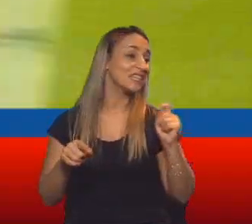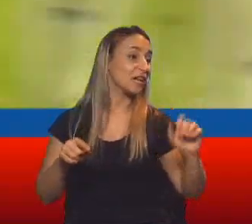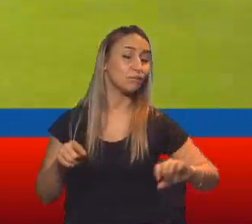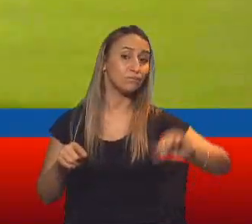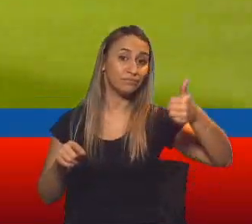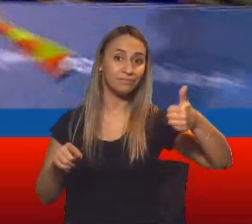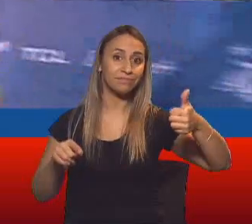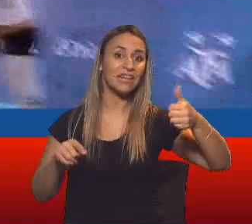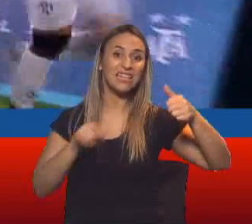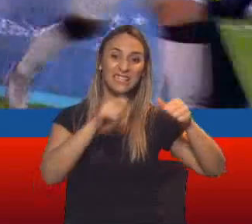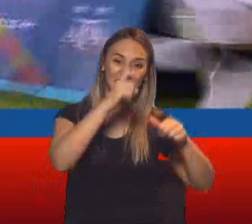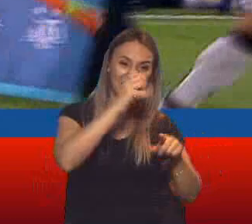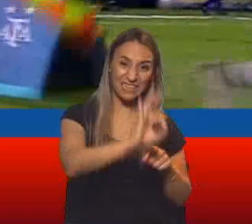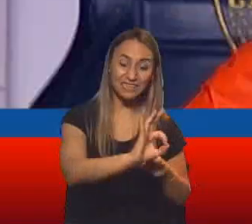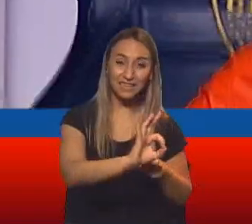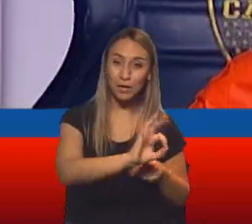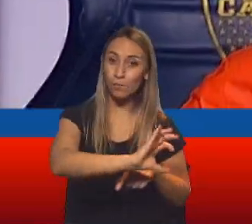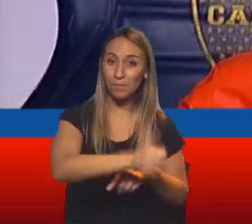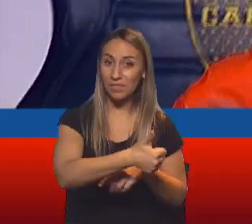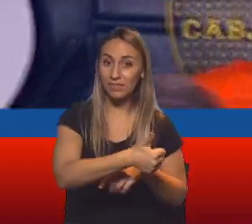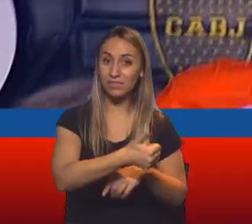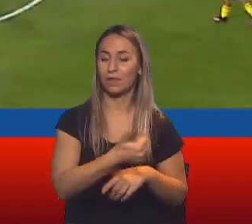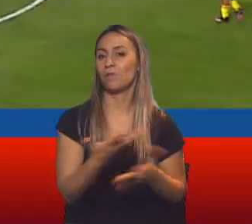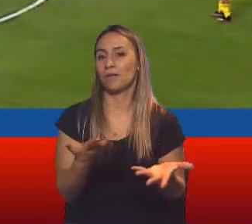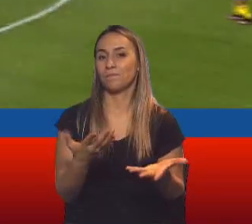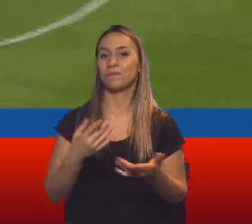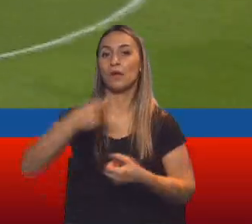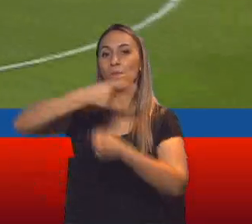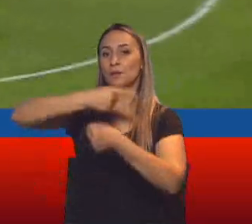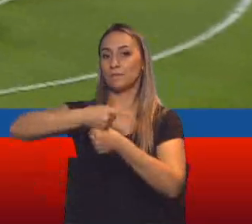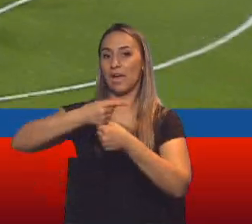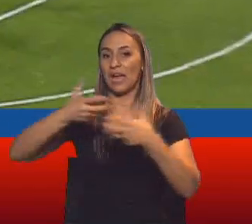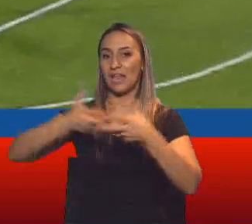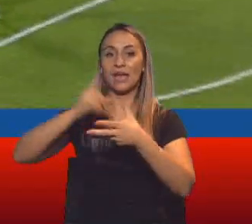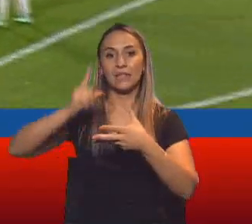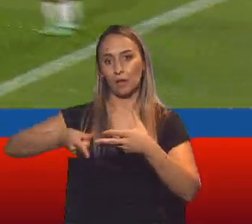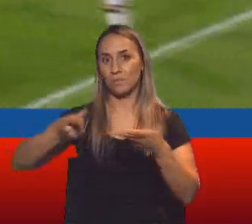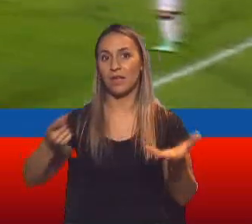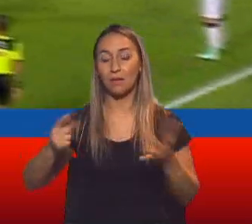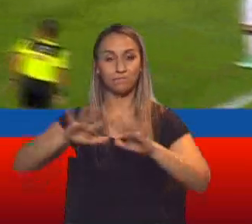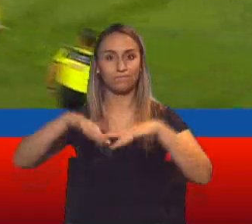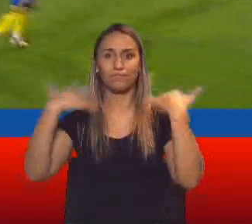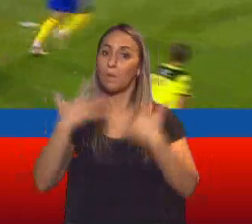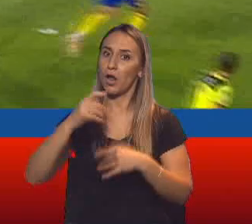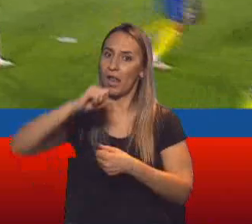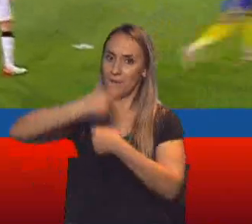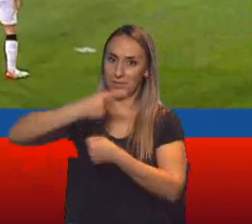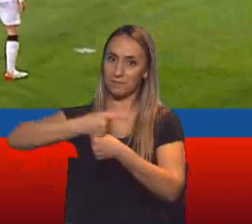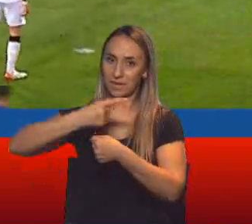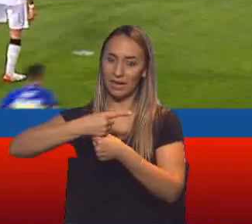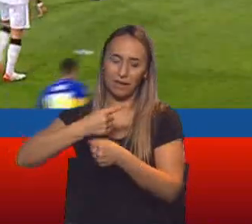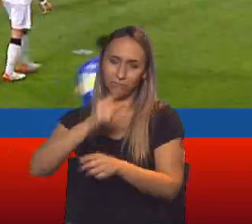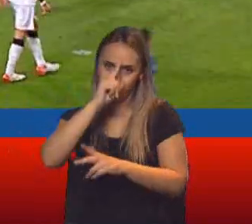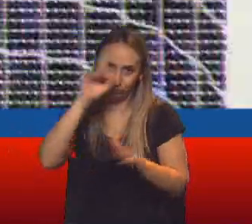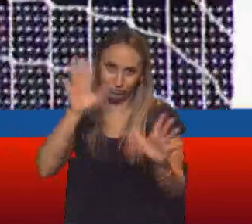ganando 7-0. Y bueno, la primera no podía ser menos, sobre todo con la gente. Bueno, y fue por más la primera. Sí, la primera fue por